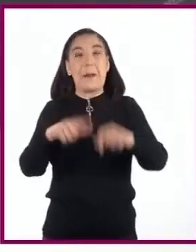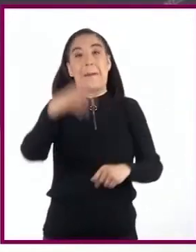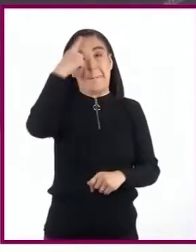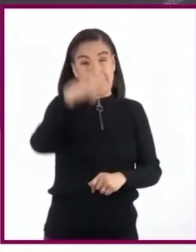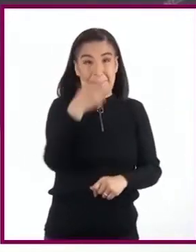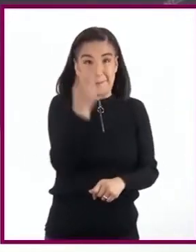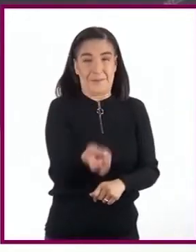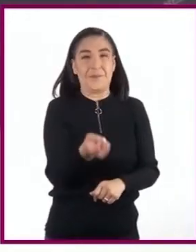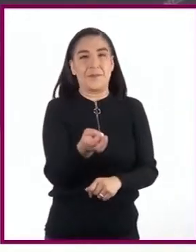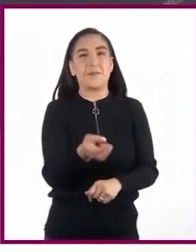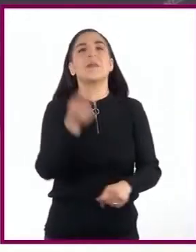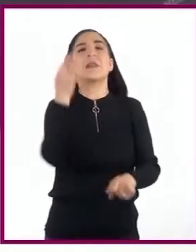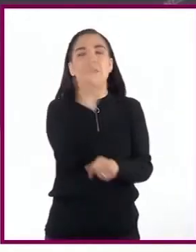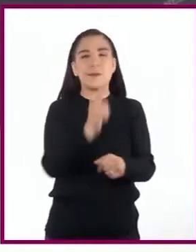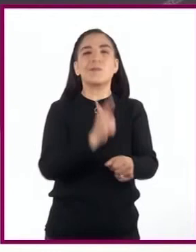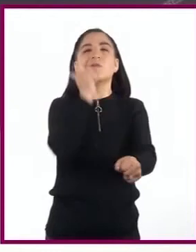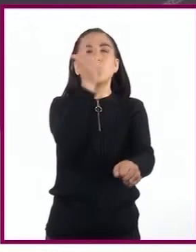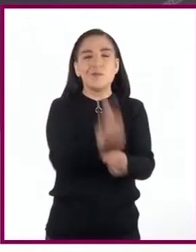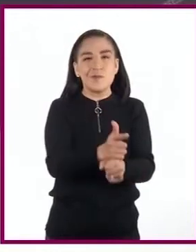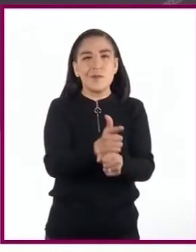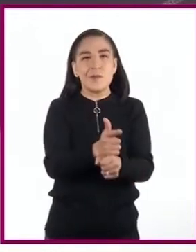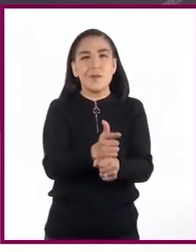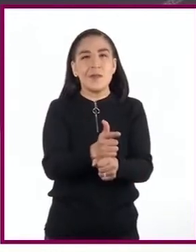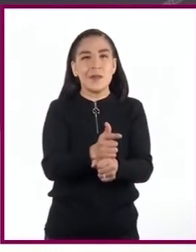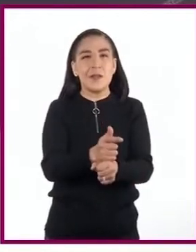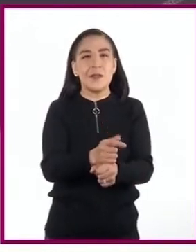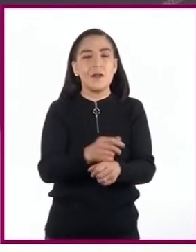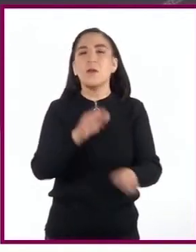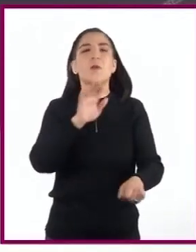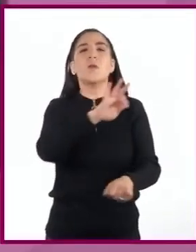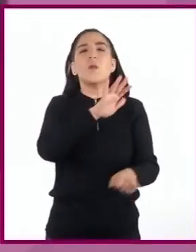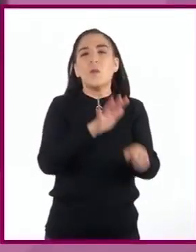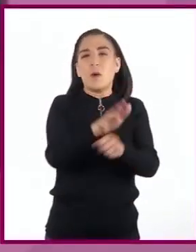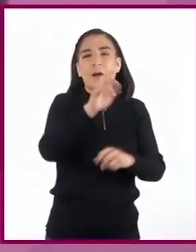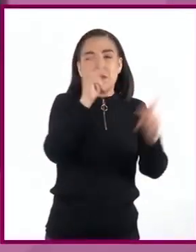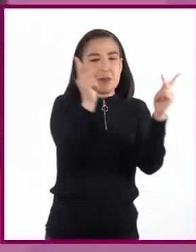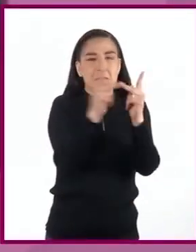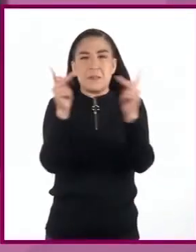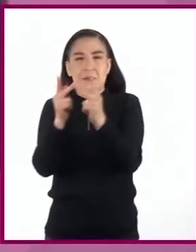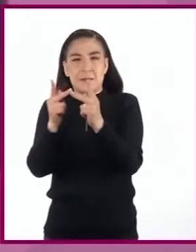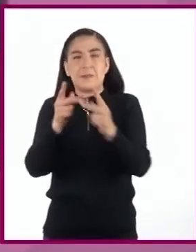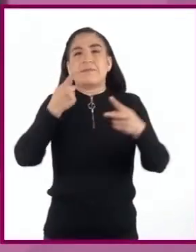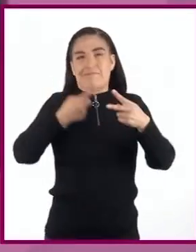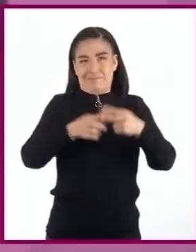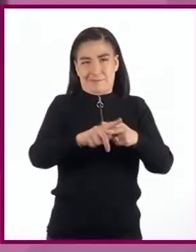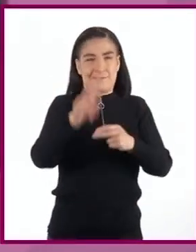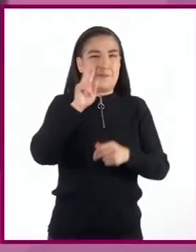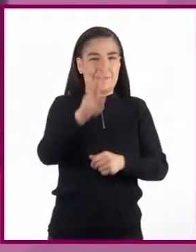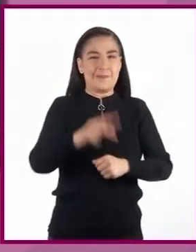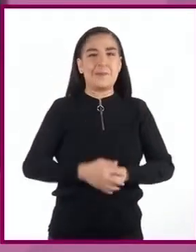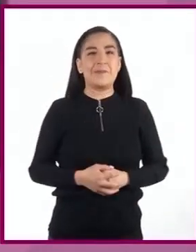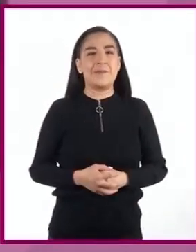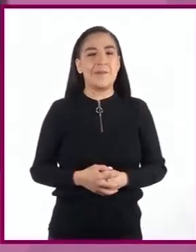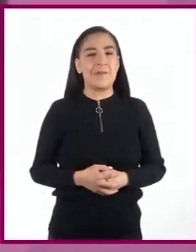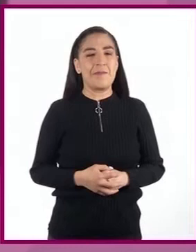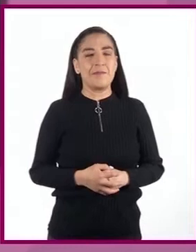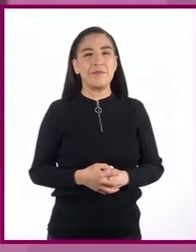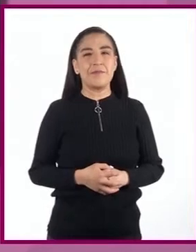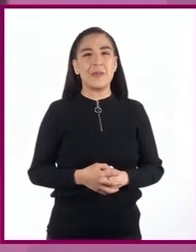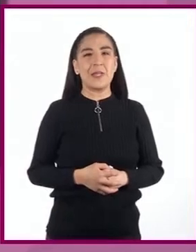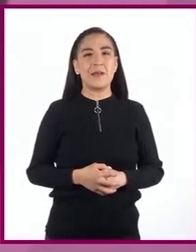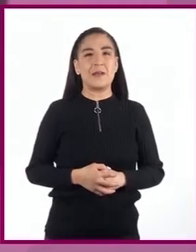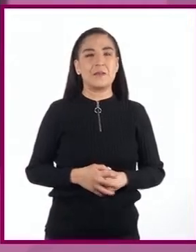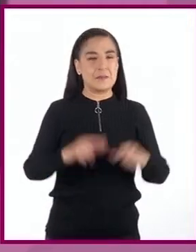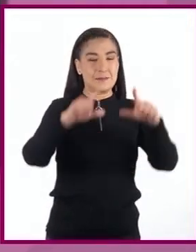ello, identifiquemos qué medidas podemos comparar. Empecemos con la medida de